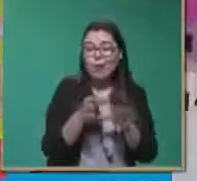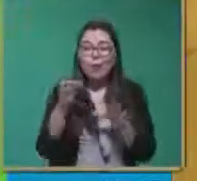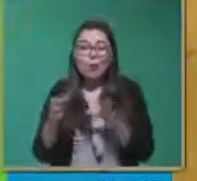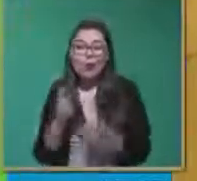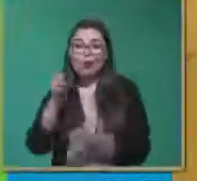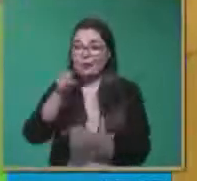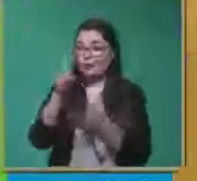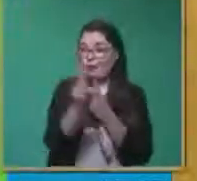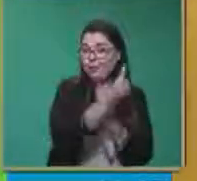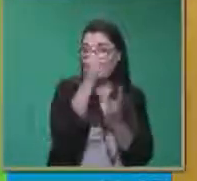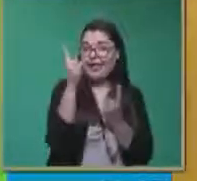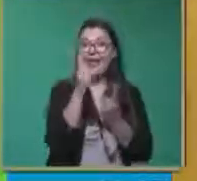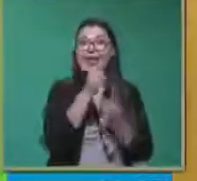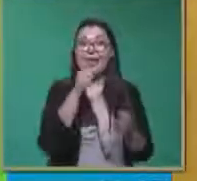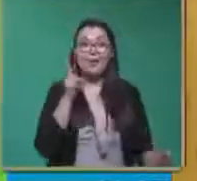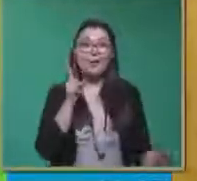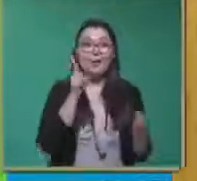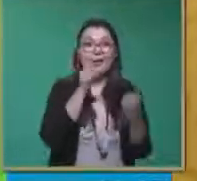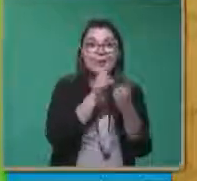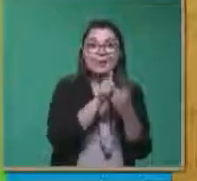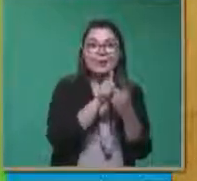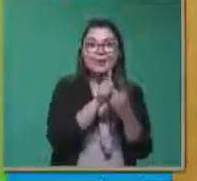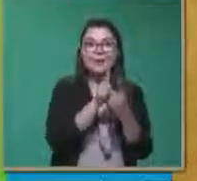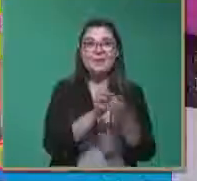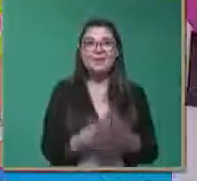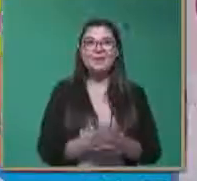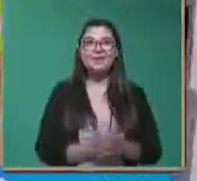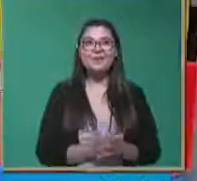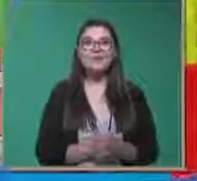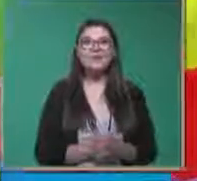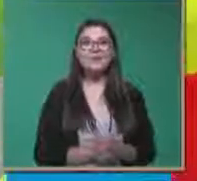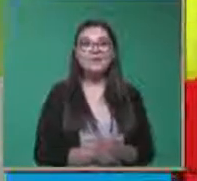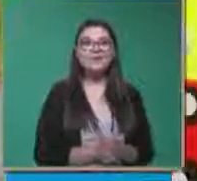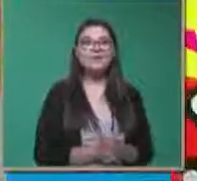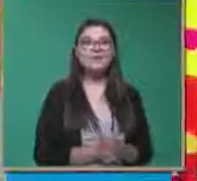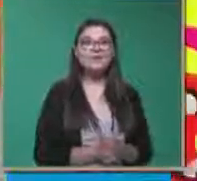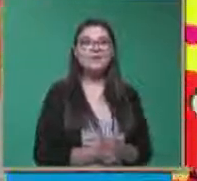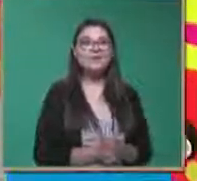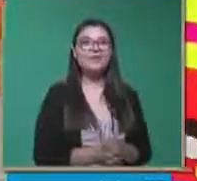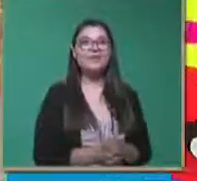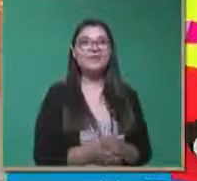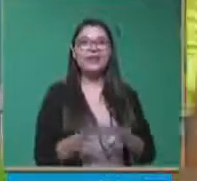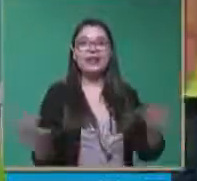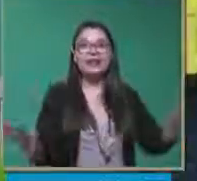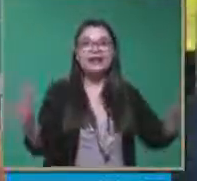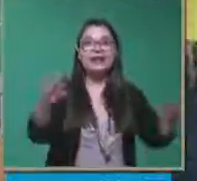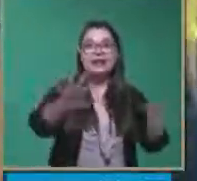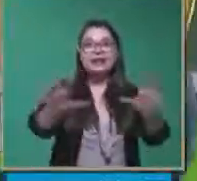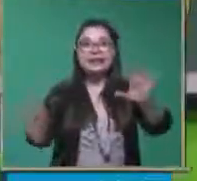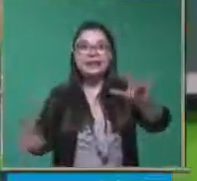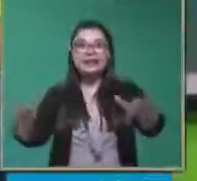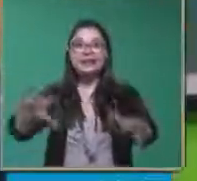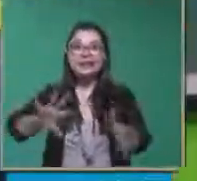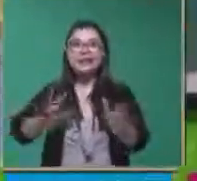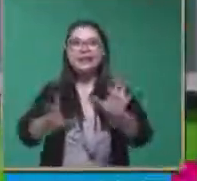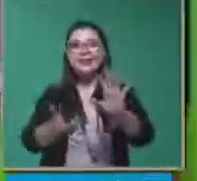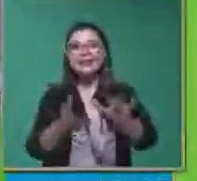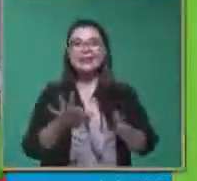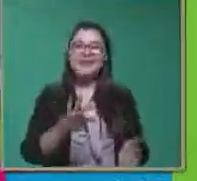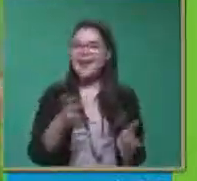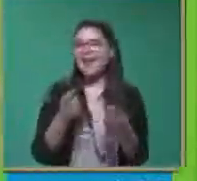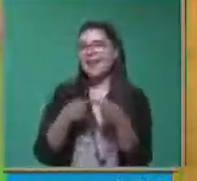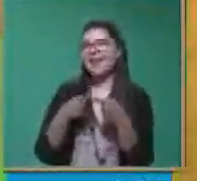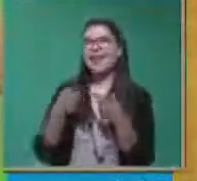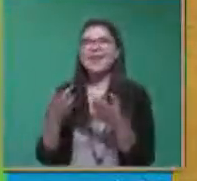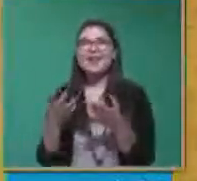la vuelta y lo encontrarás. A ver, a ver, a ver. No nos va a poder encontrar la maestra.